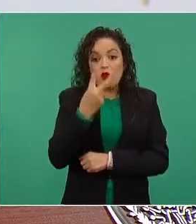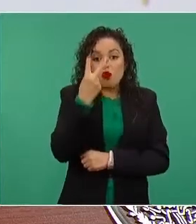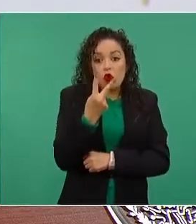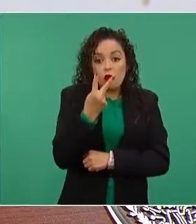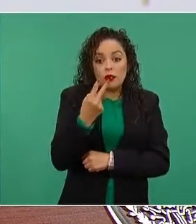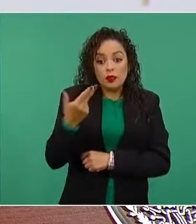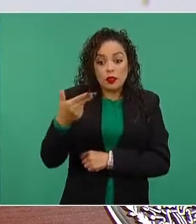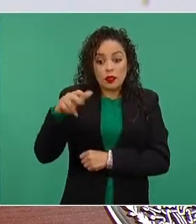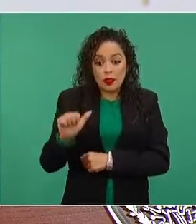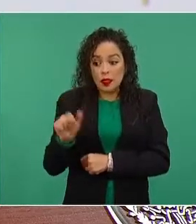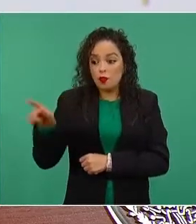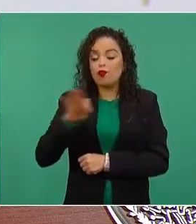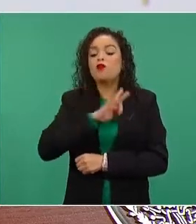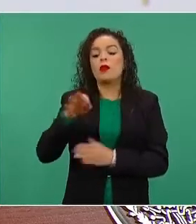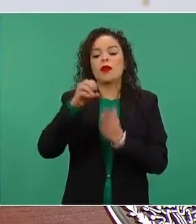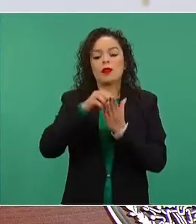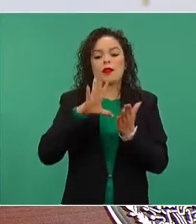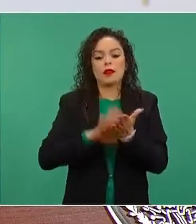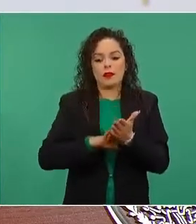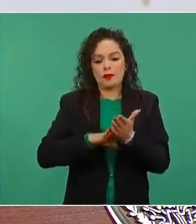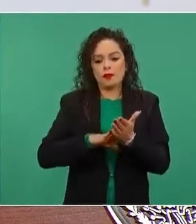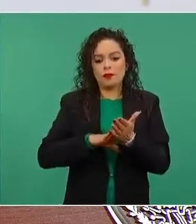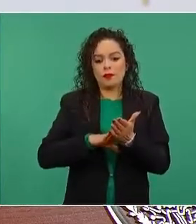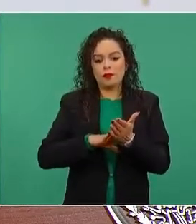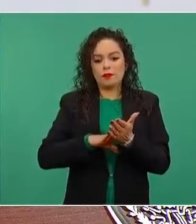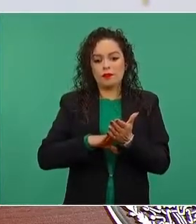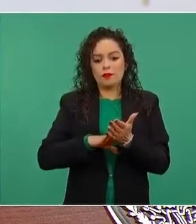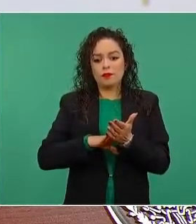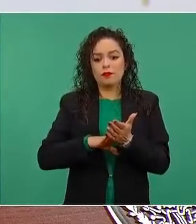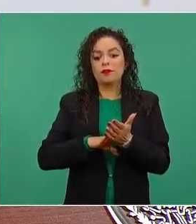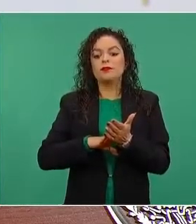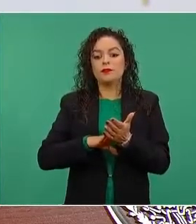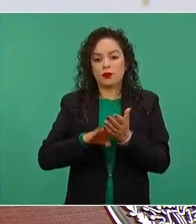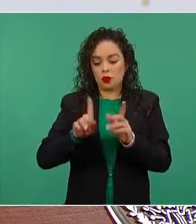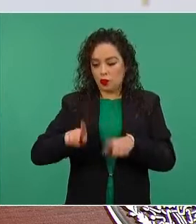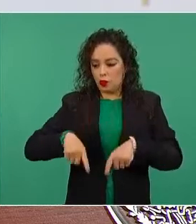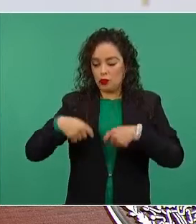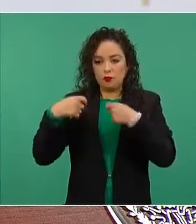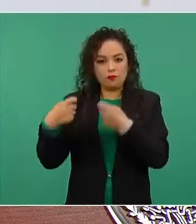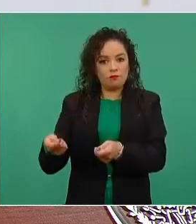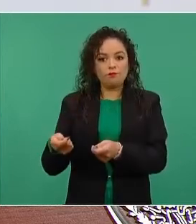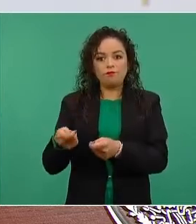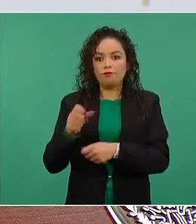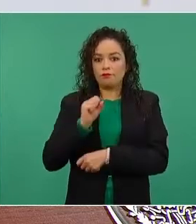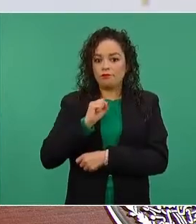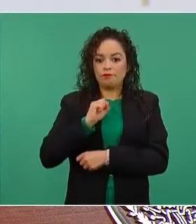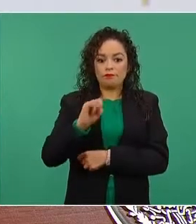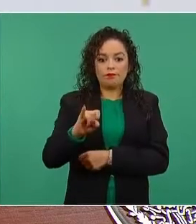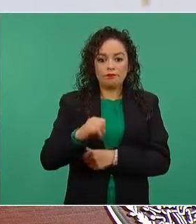ya se inscriben y reciben su jornal